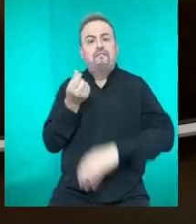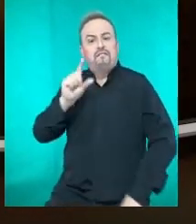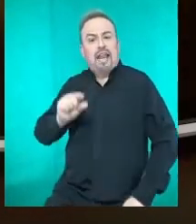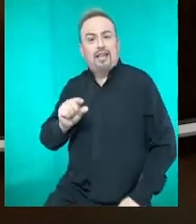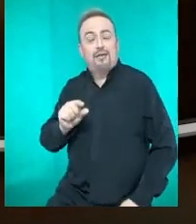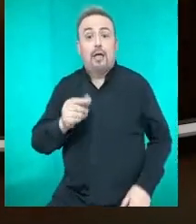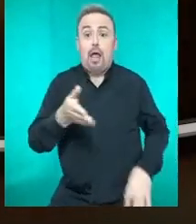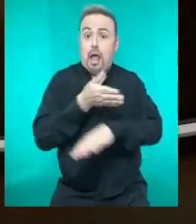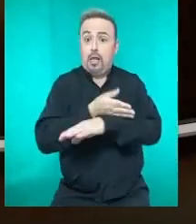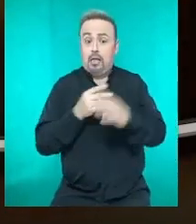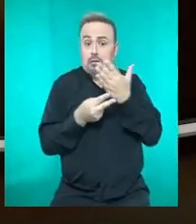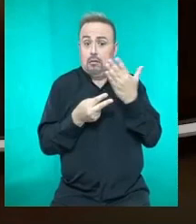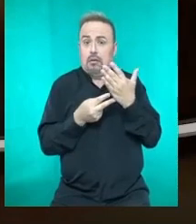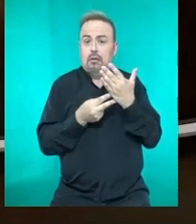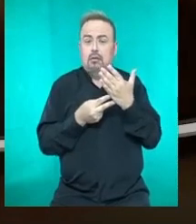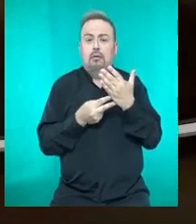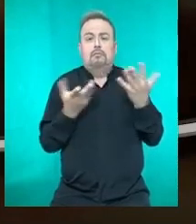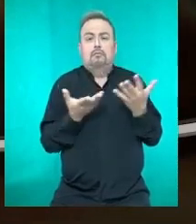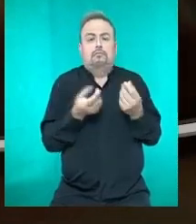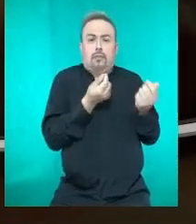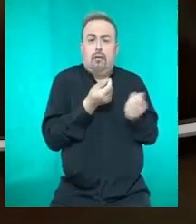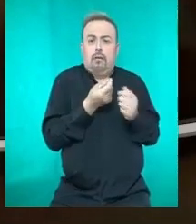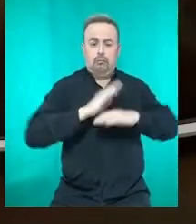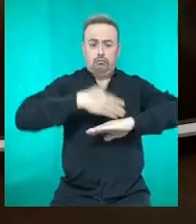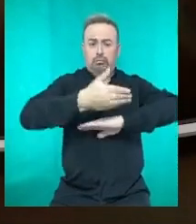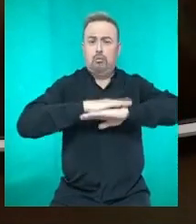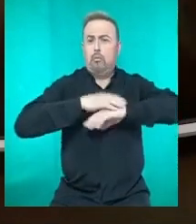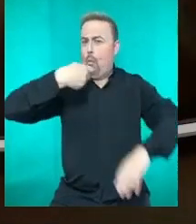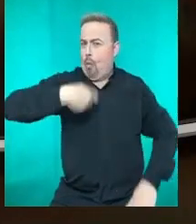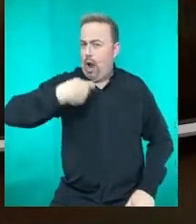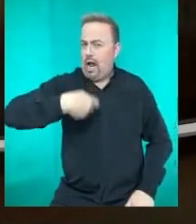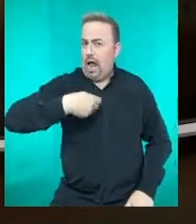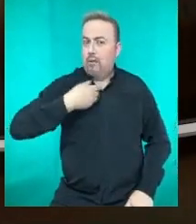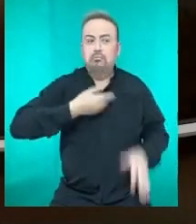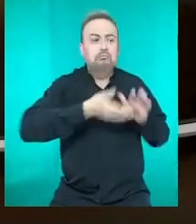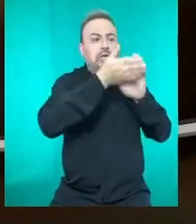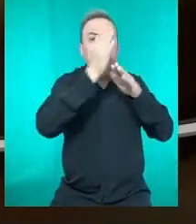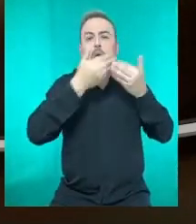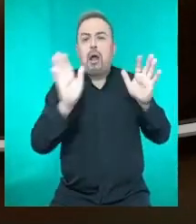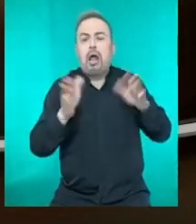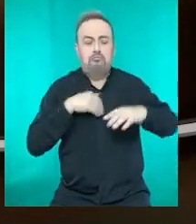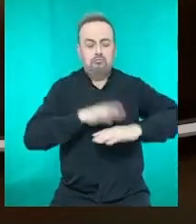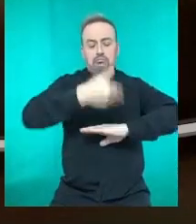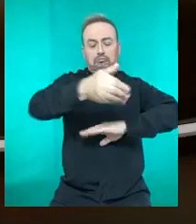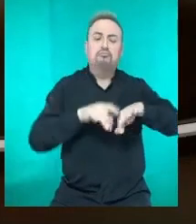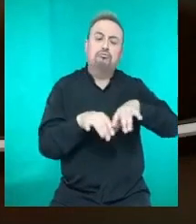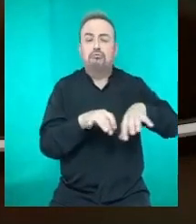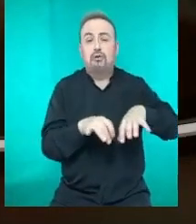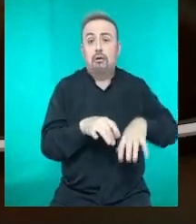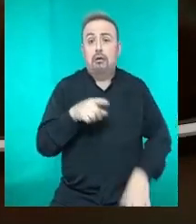estratificada para una situación muy privilegiada por un precio muy alto, de a poco empezó a masificarse y hoy en día ya no